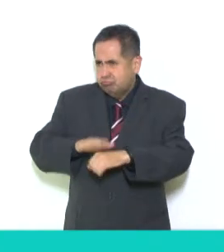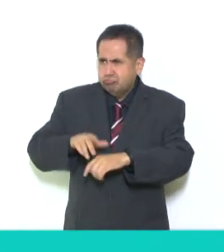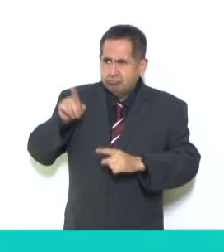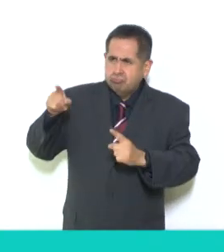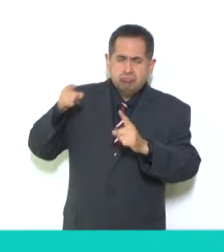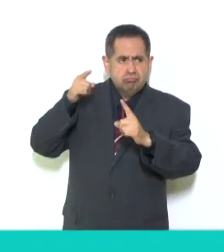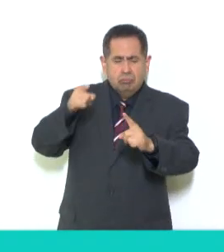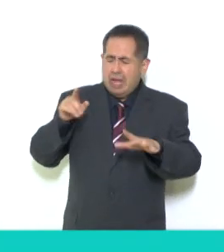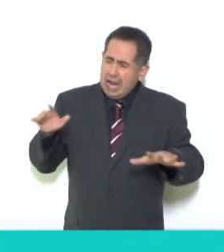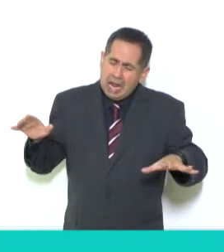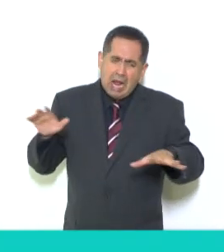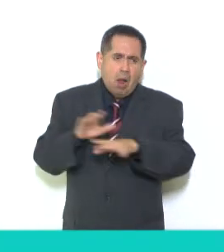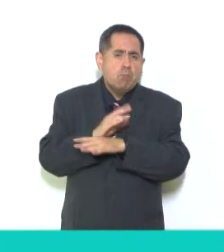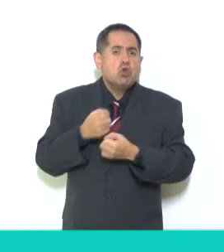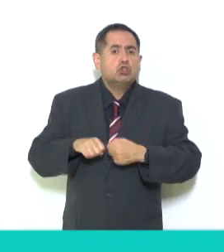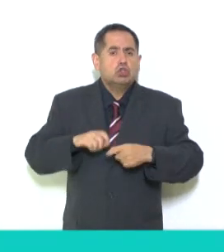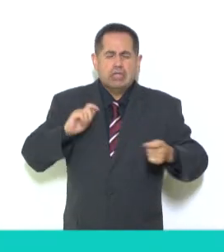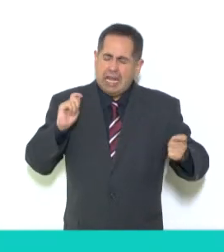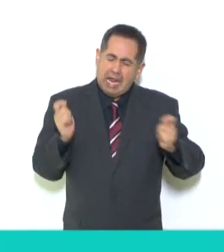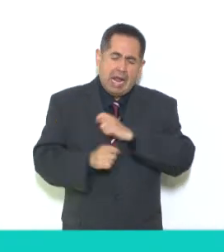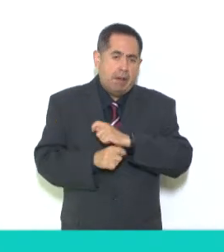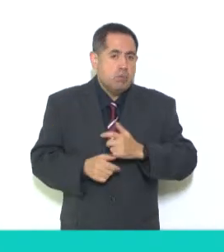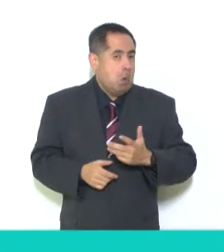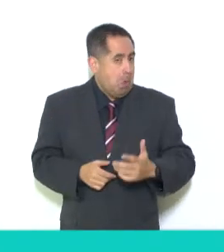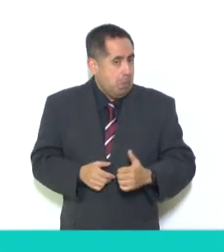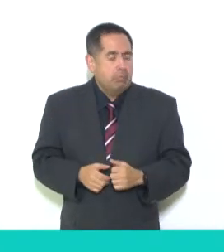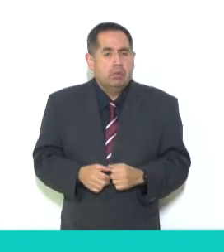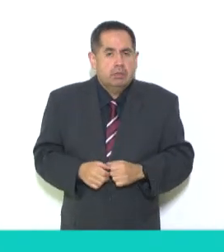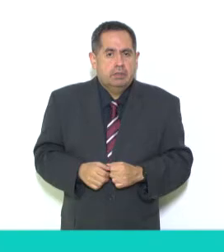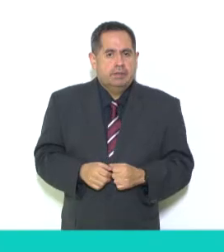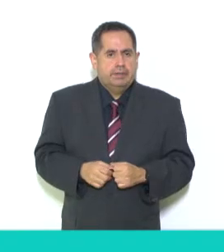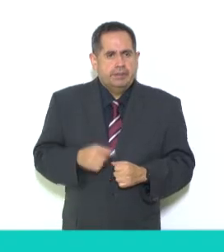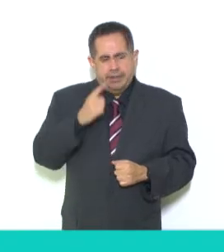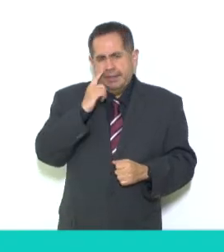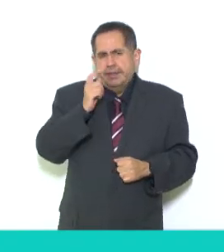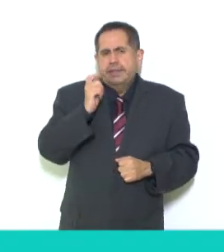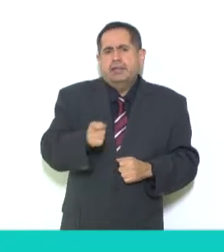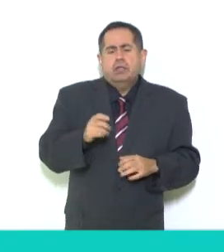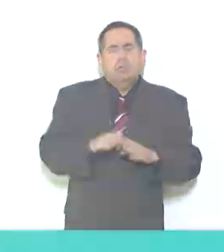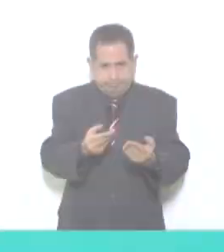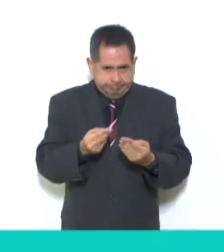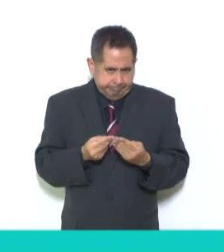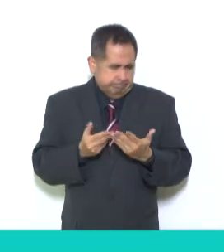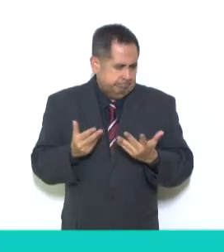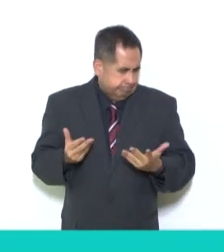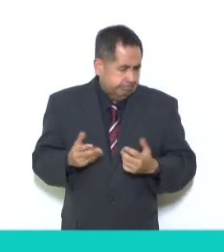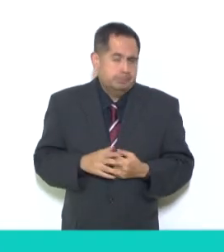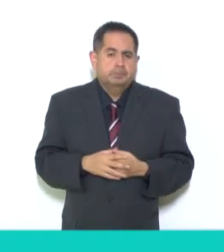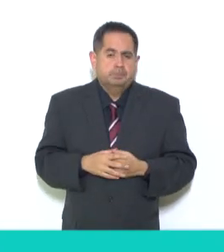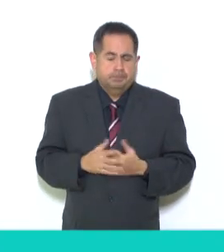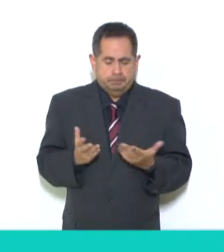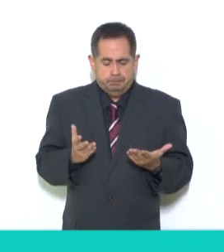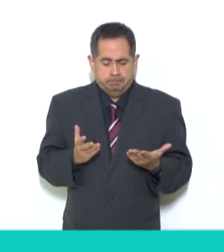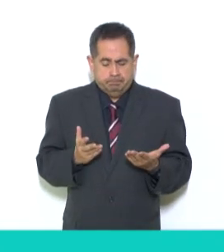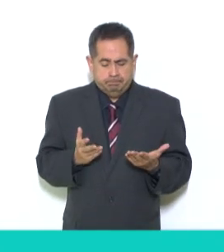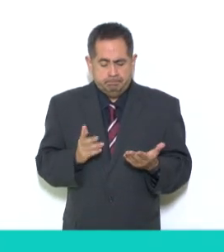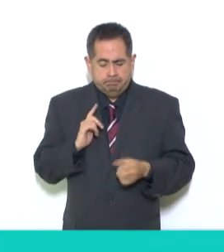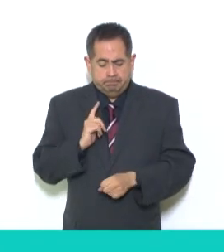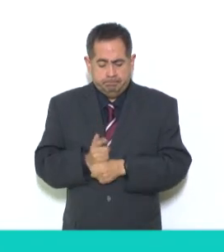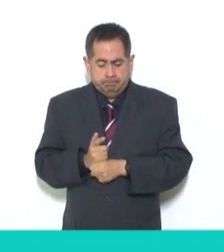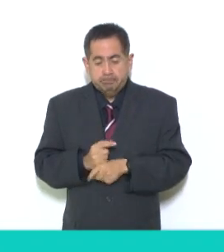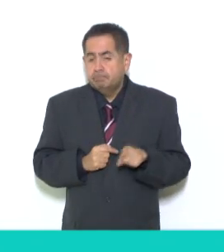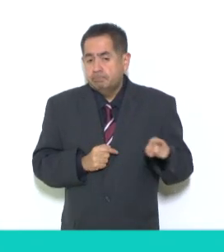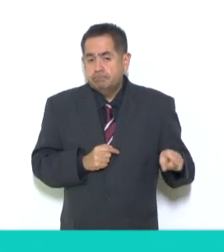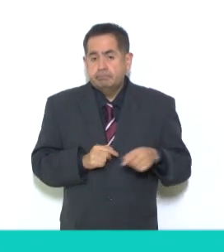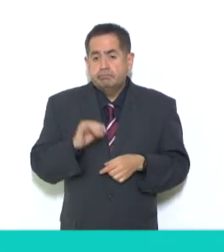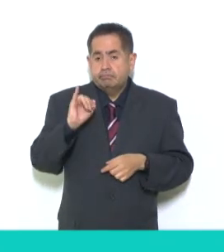de acuerdo con la ley de contabilidad gubernamental y la ley de presupuesto y gasto eficiente del distrito federal se determinó que el instituto está